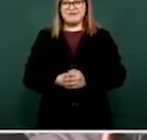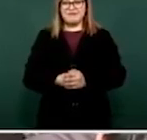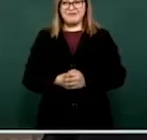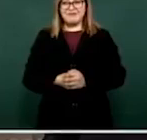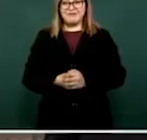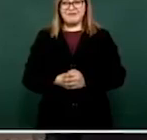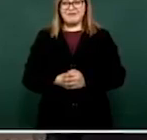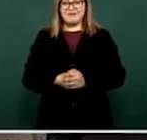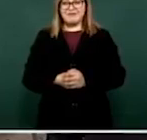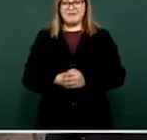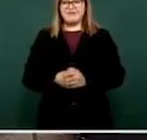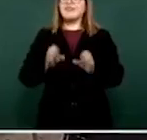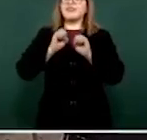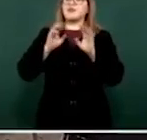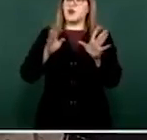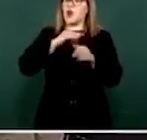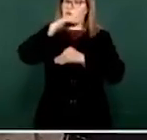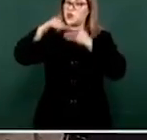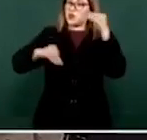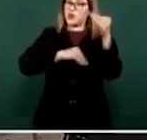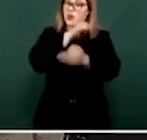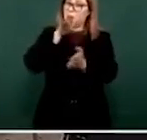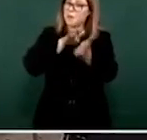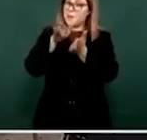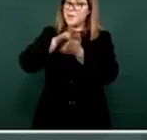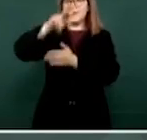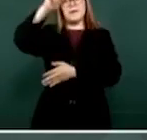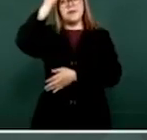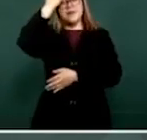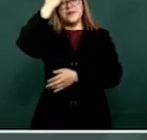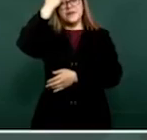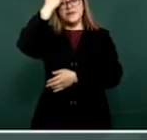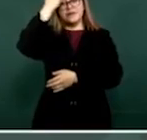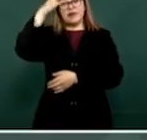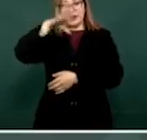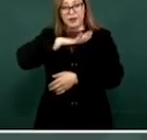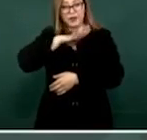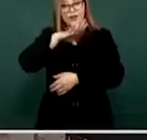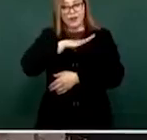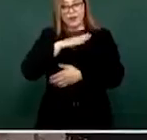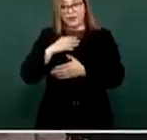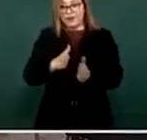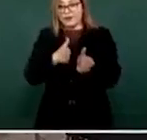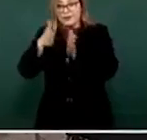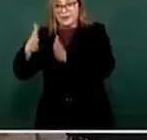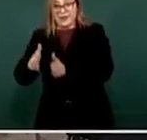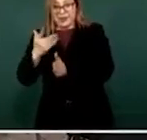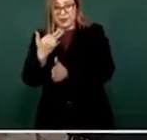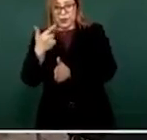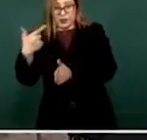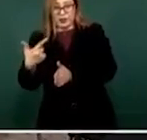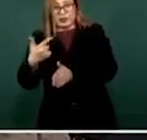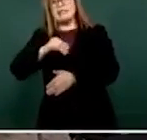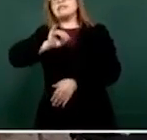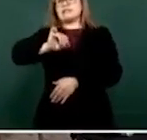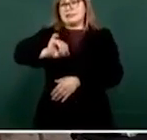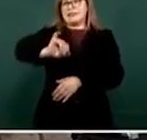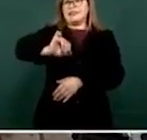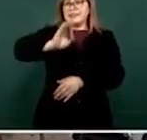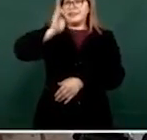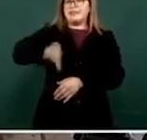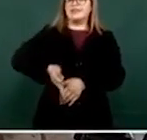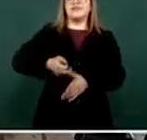Bueno, vamos a ayudar en todo a San Luis Potosí. ¿Incluida la vía alterna a la carretera 57? Sí, incluida.